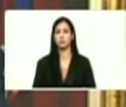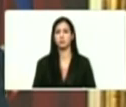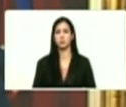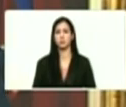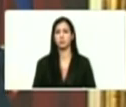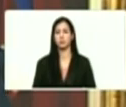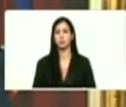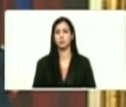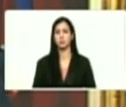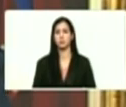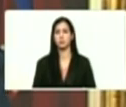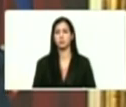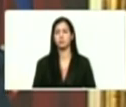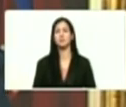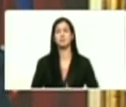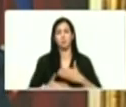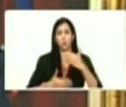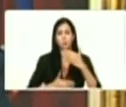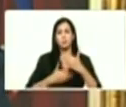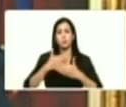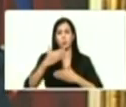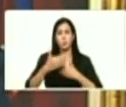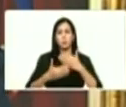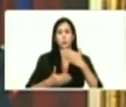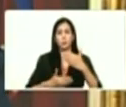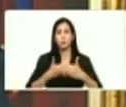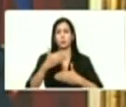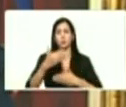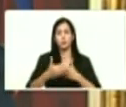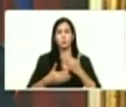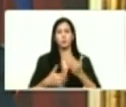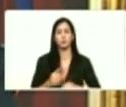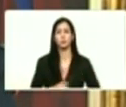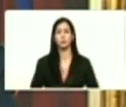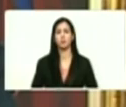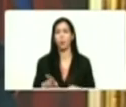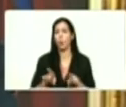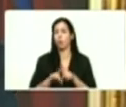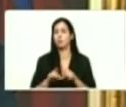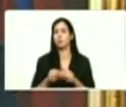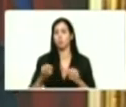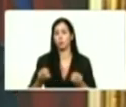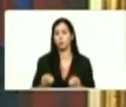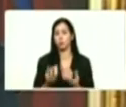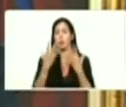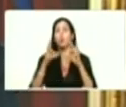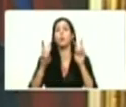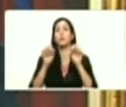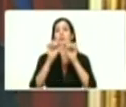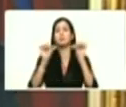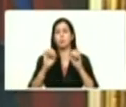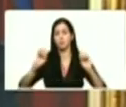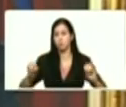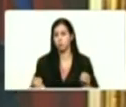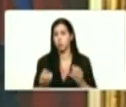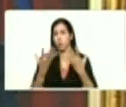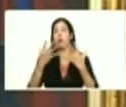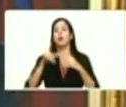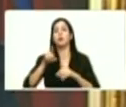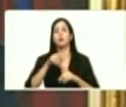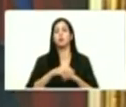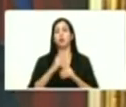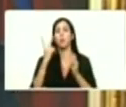y fue progresivo como fue surgiendo un nuevo sistema en el